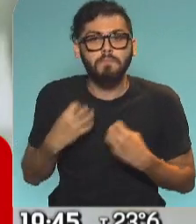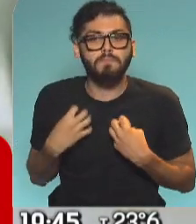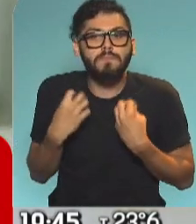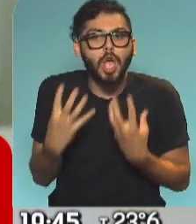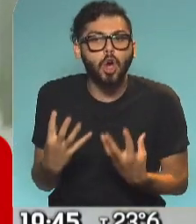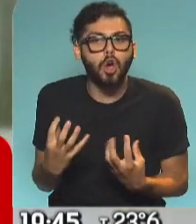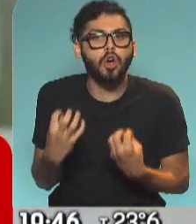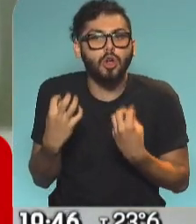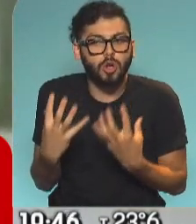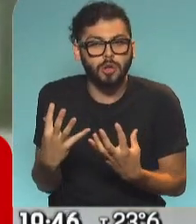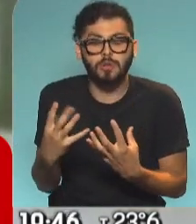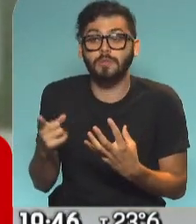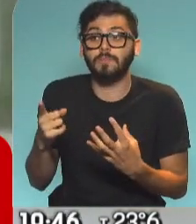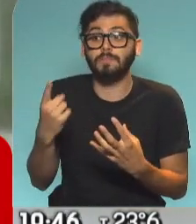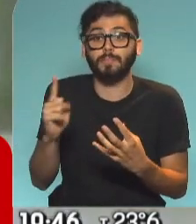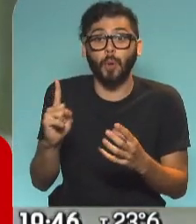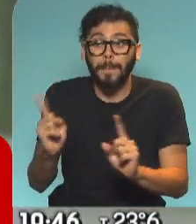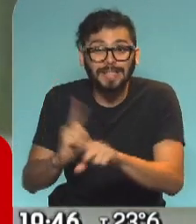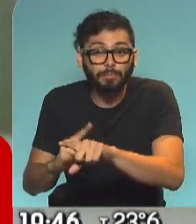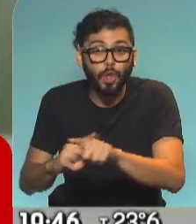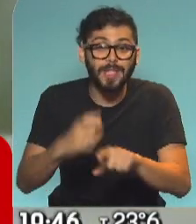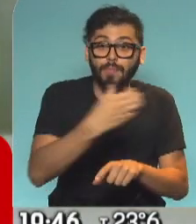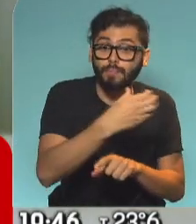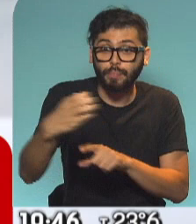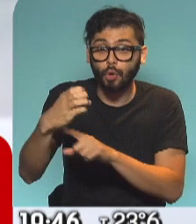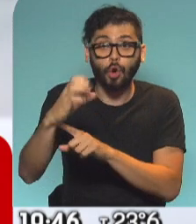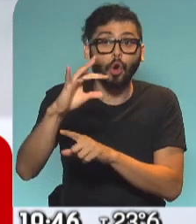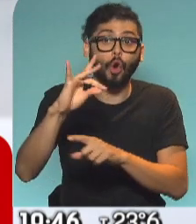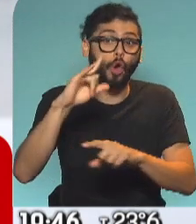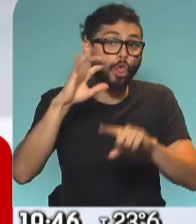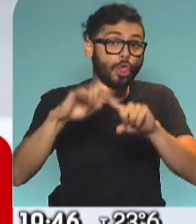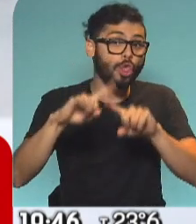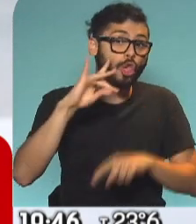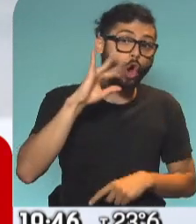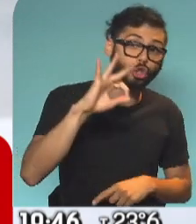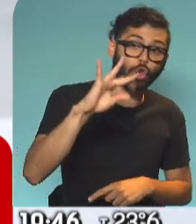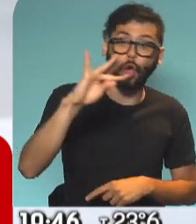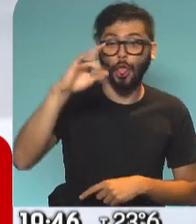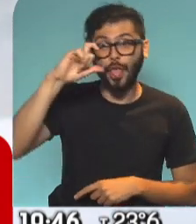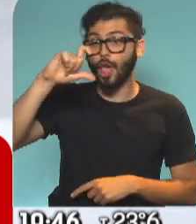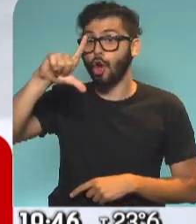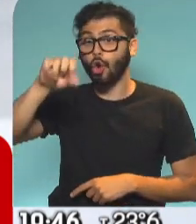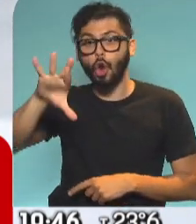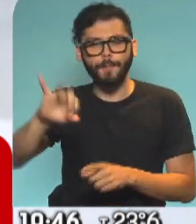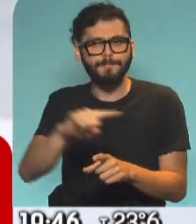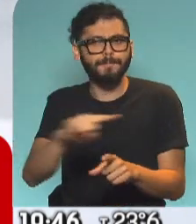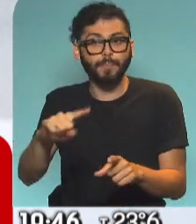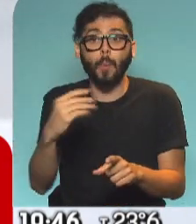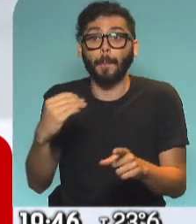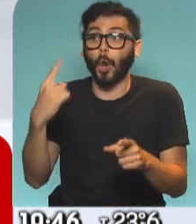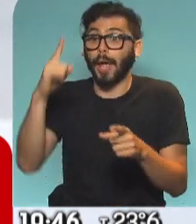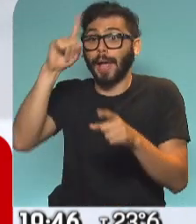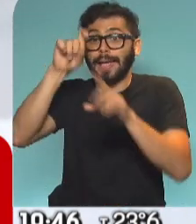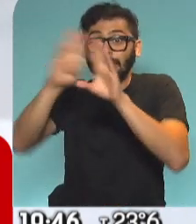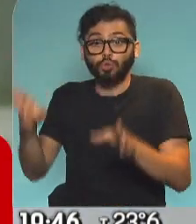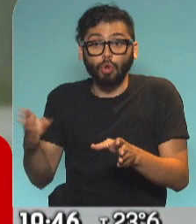pudo iniciar conjuntamente el tratamiento con dióxido de cloro, ya que la institución presentó un recurso